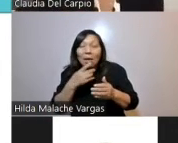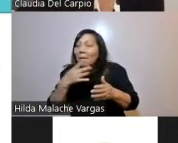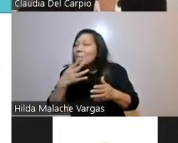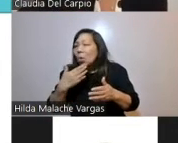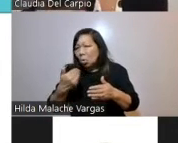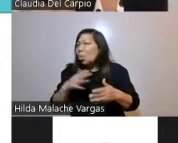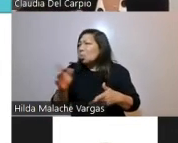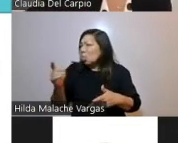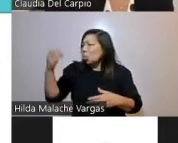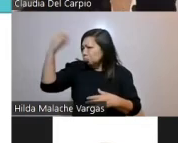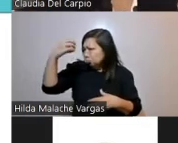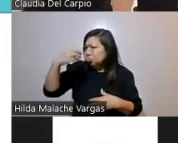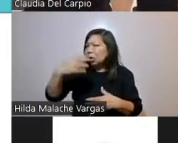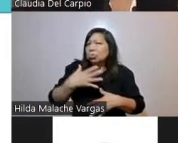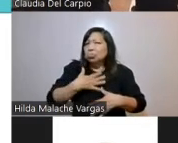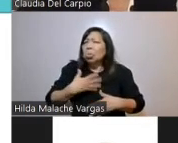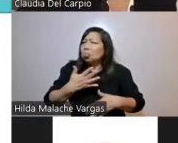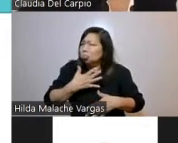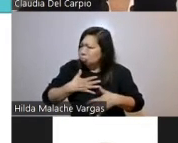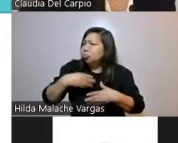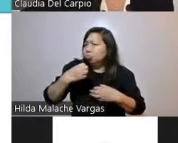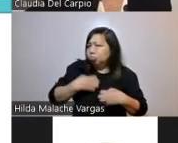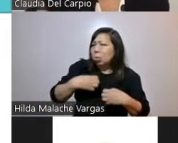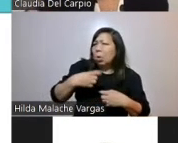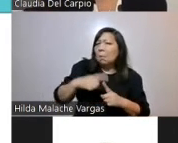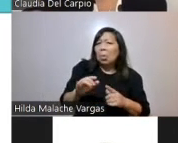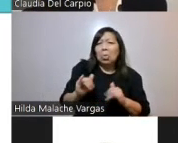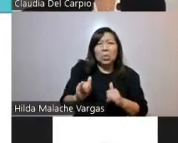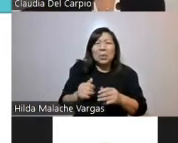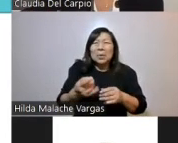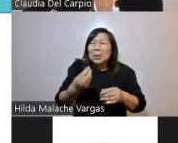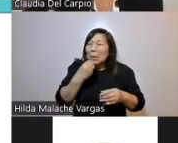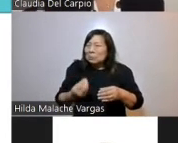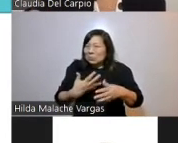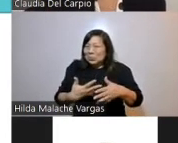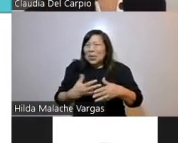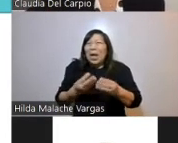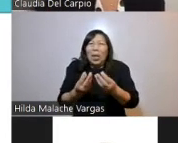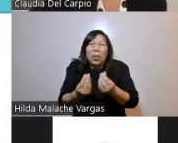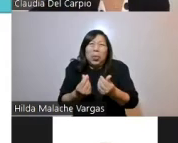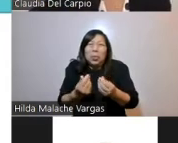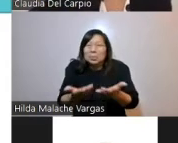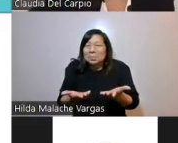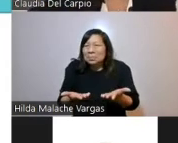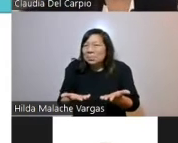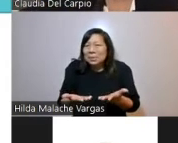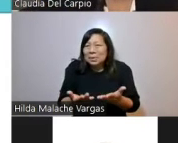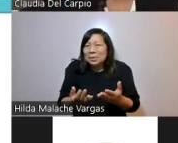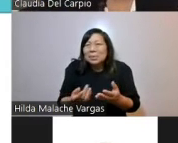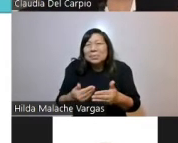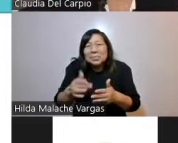darse un baño o tener un aseo de los genitales, no quedarte con los fluidos, no quedarte con la humedad, porque también puede